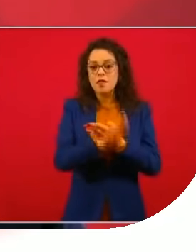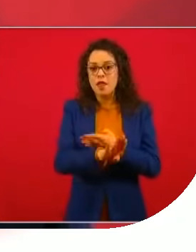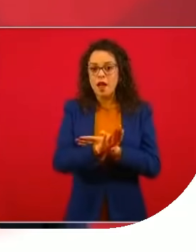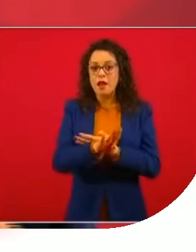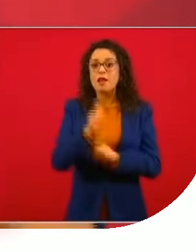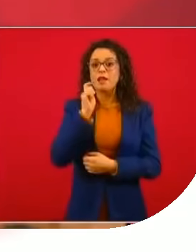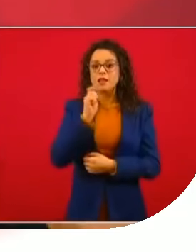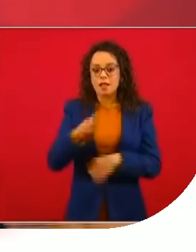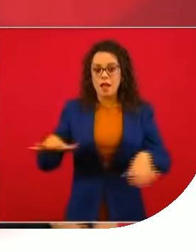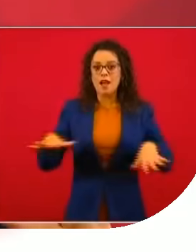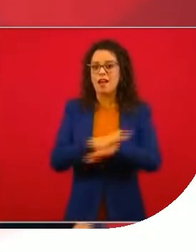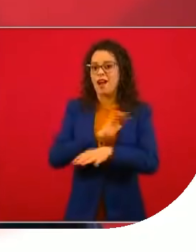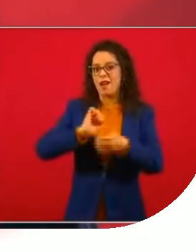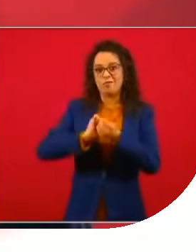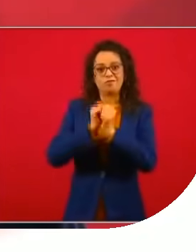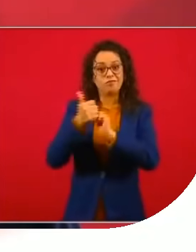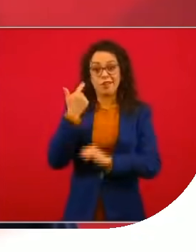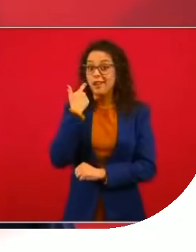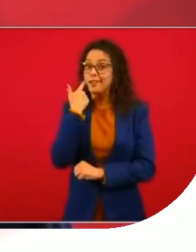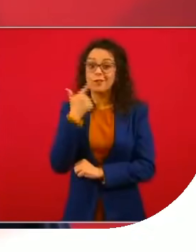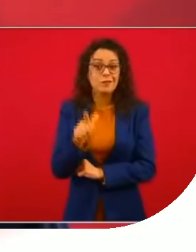¿Puede haber algo más